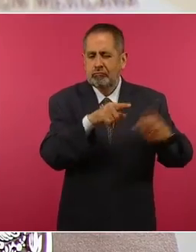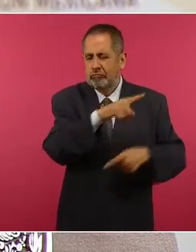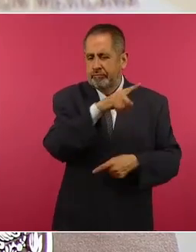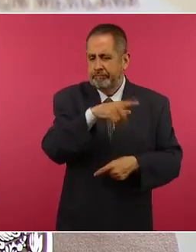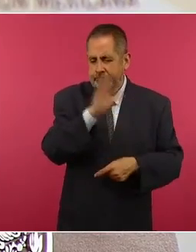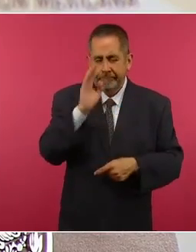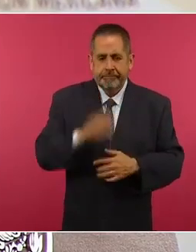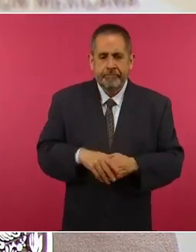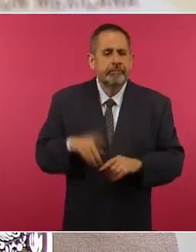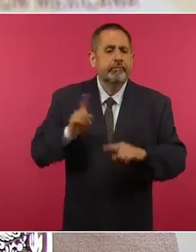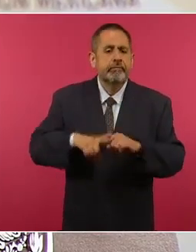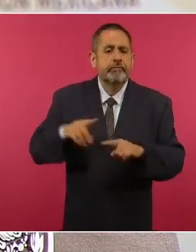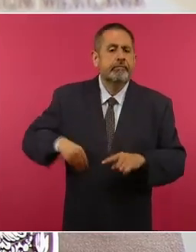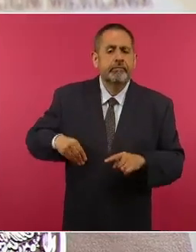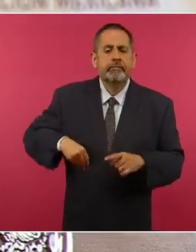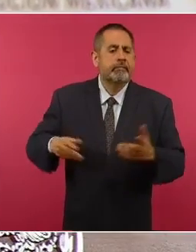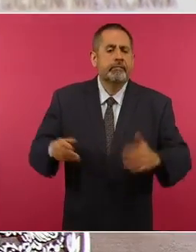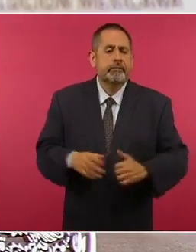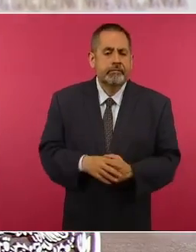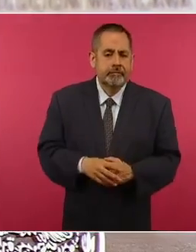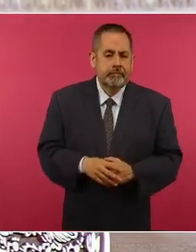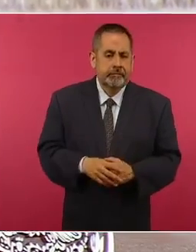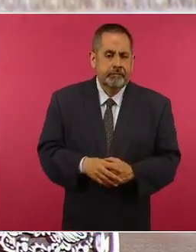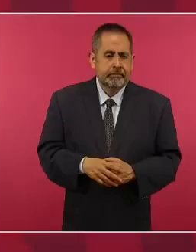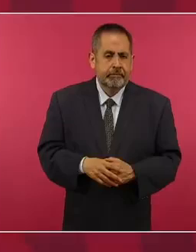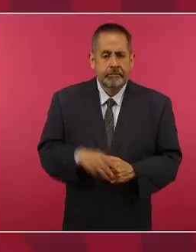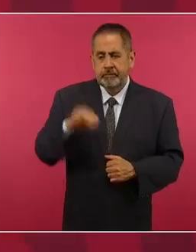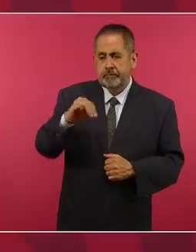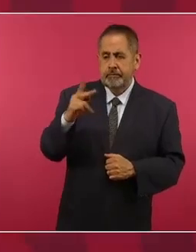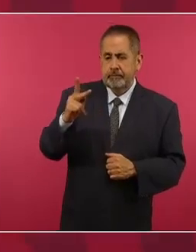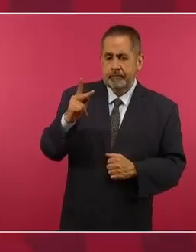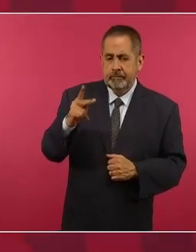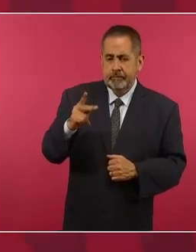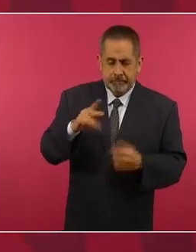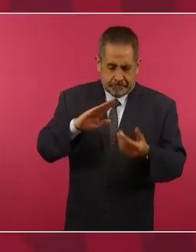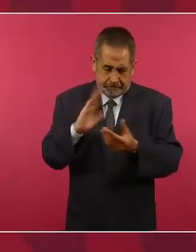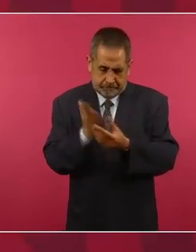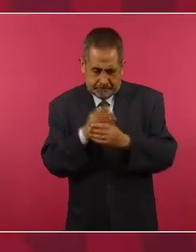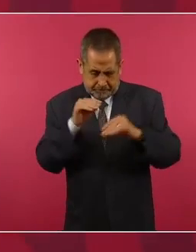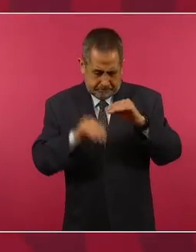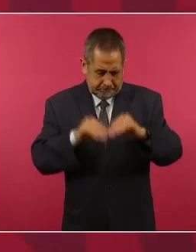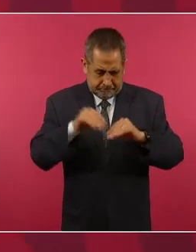¿Y de quién es la culpa? Aunque del Ministerio Público, que no integra bien